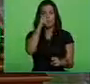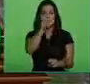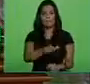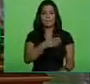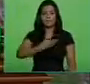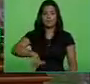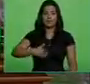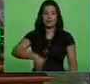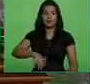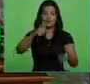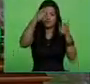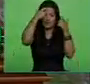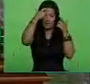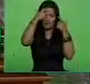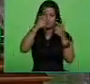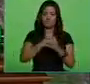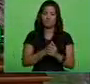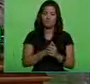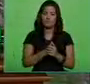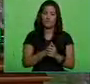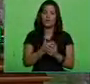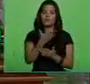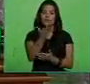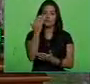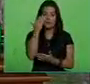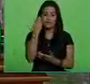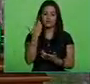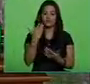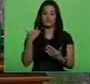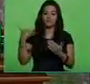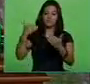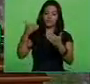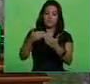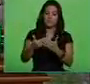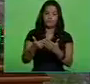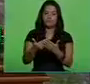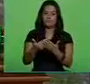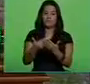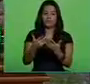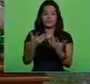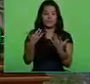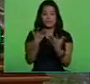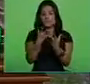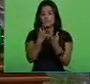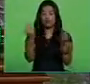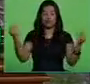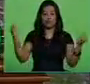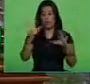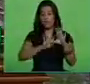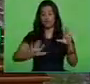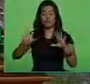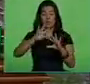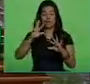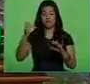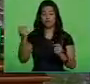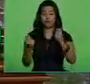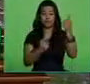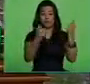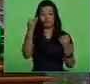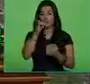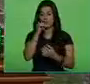presidente Hugo Chávez, que han venido suscitándose a la par de este tsunami nacional que ha habido a